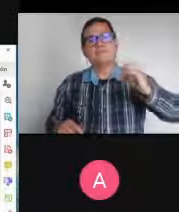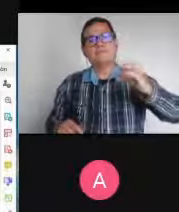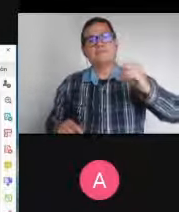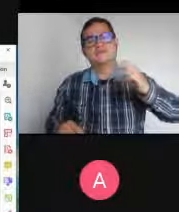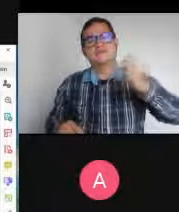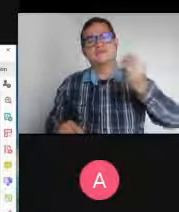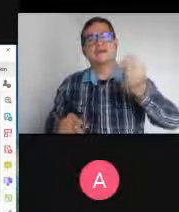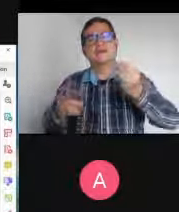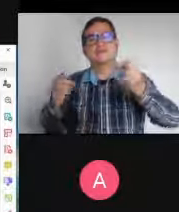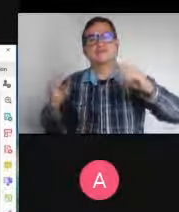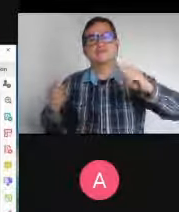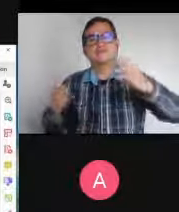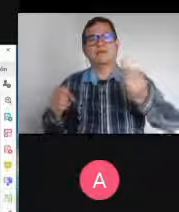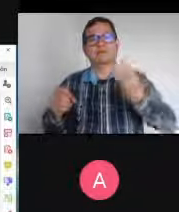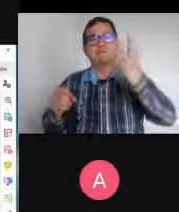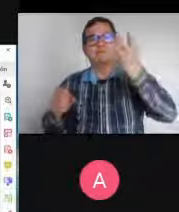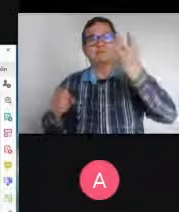para dar la luz